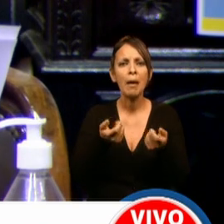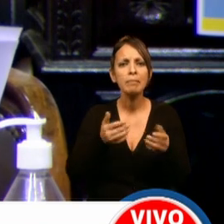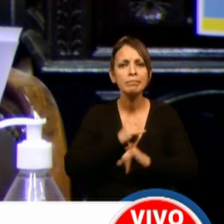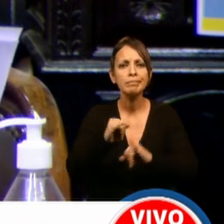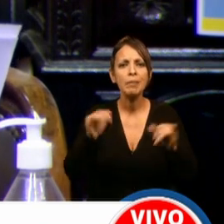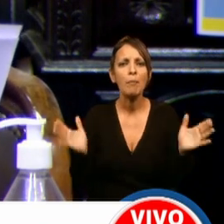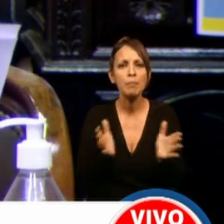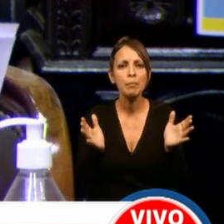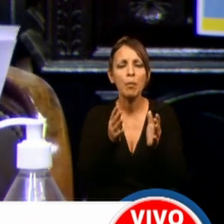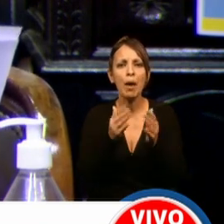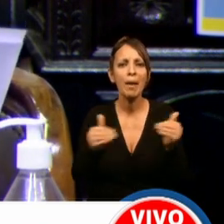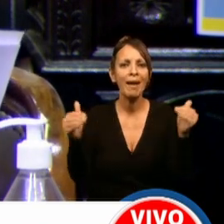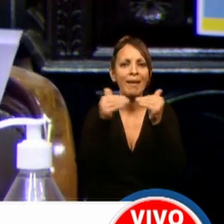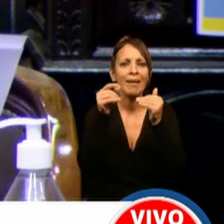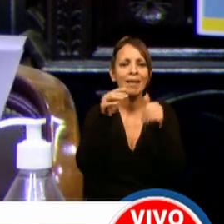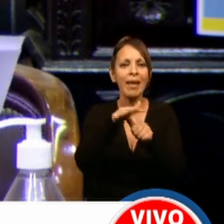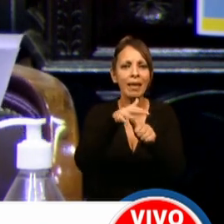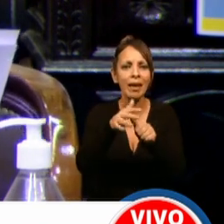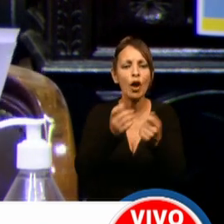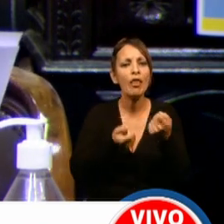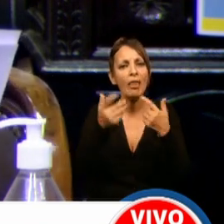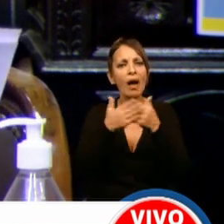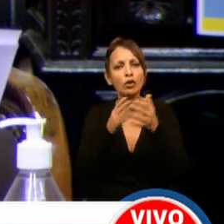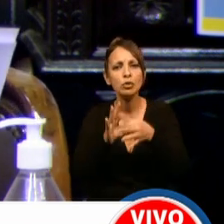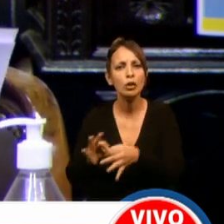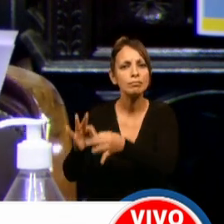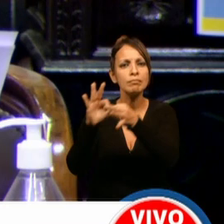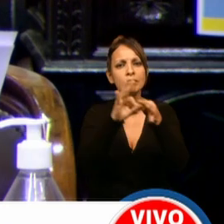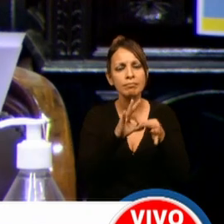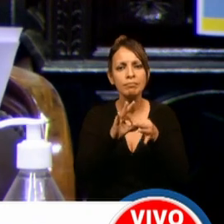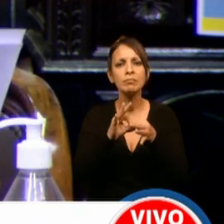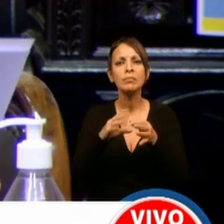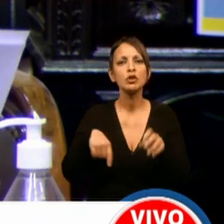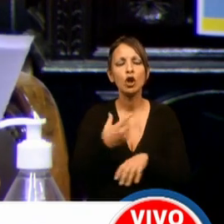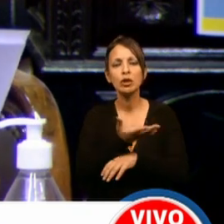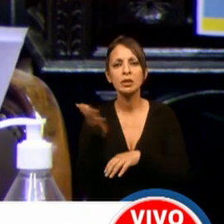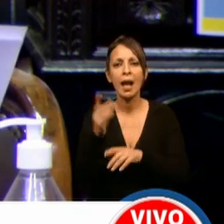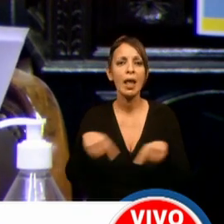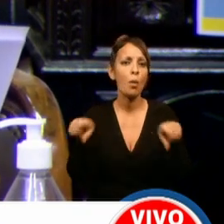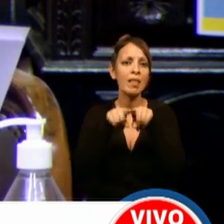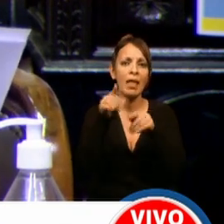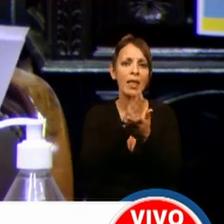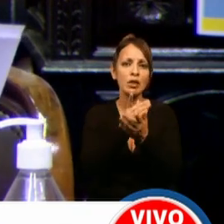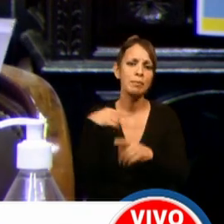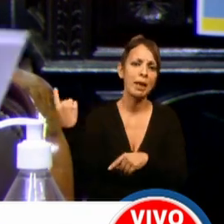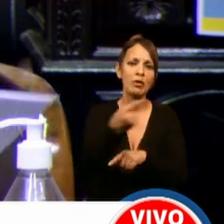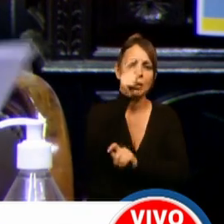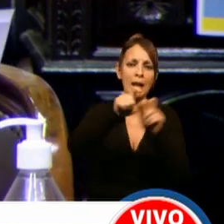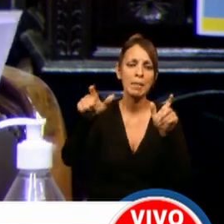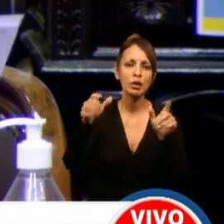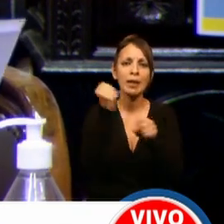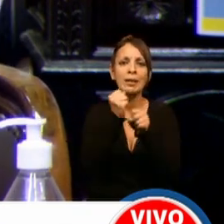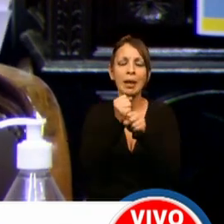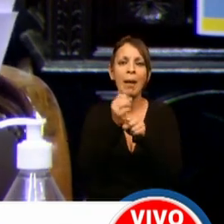de género y que construye relaciones sociales con igualdad de derechos y oportunidades para todas las personas que